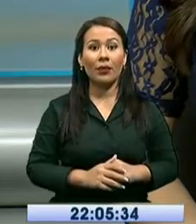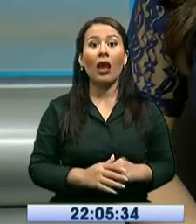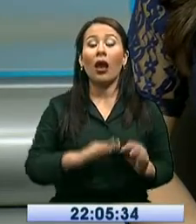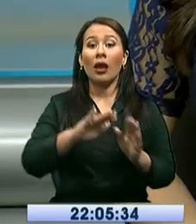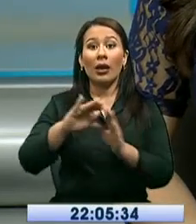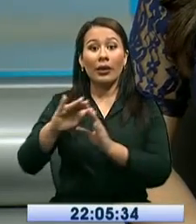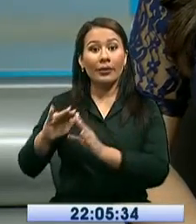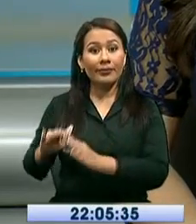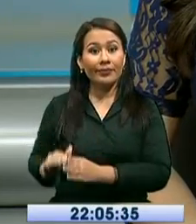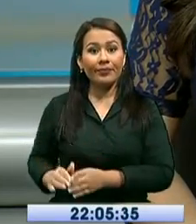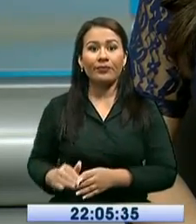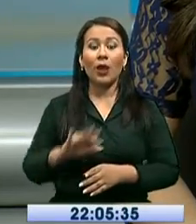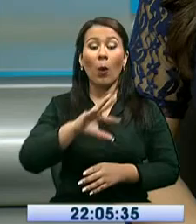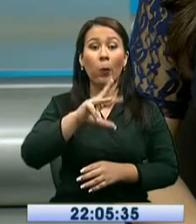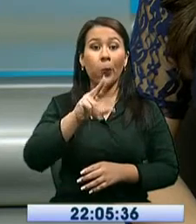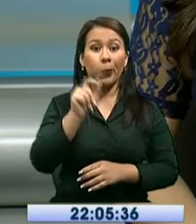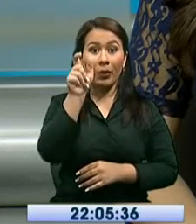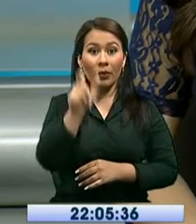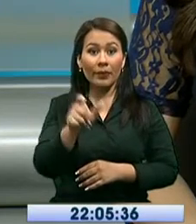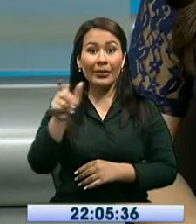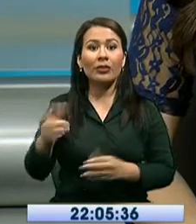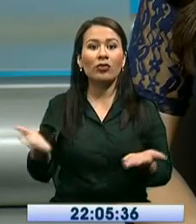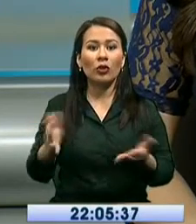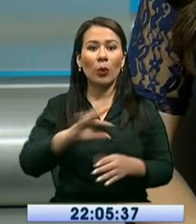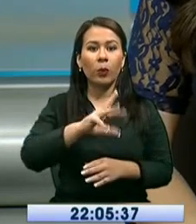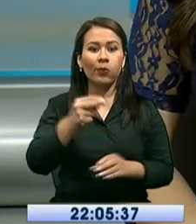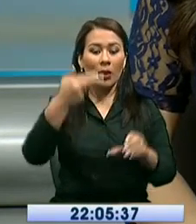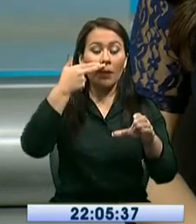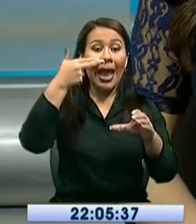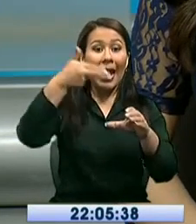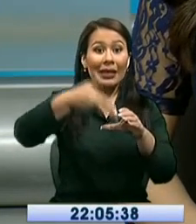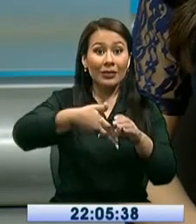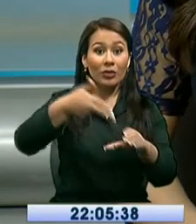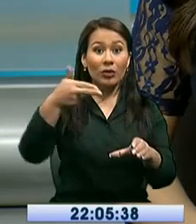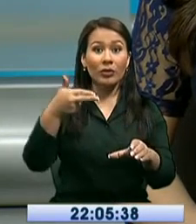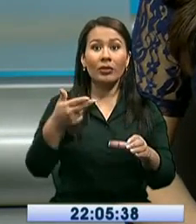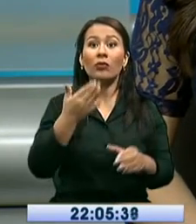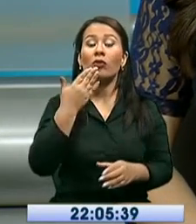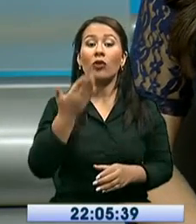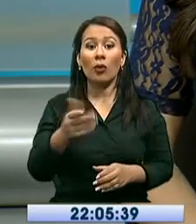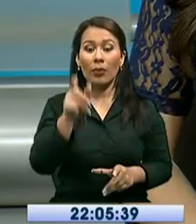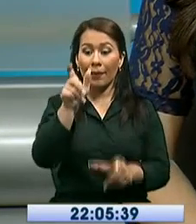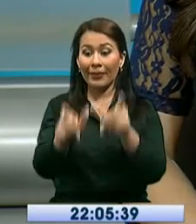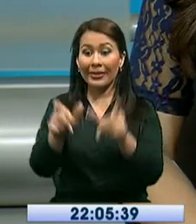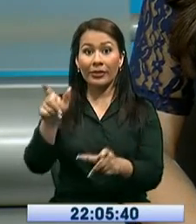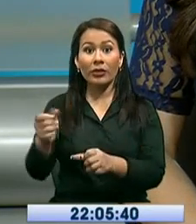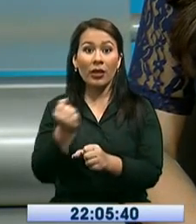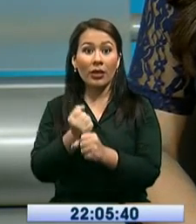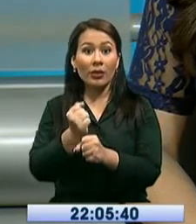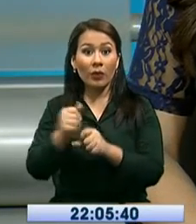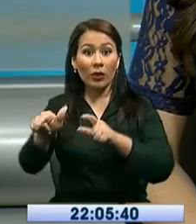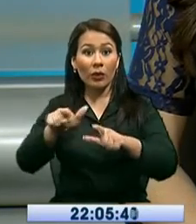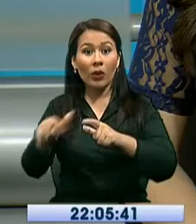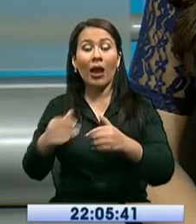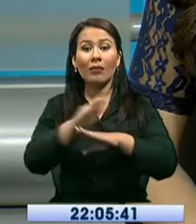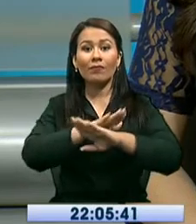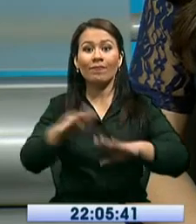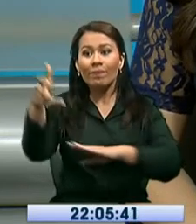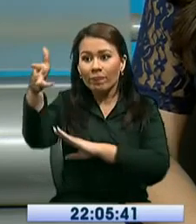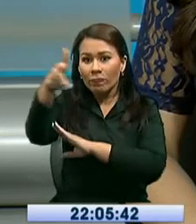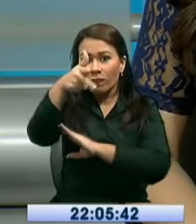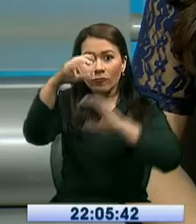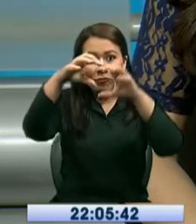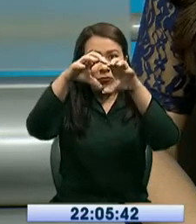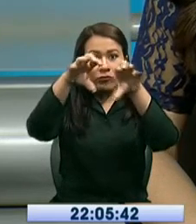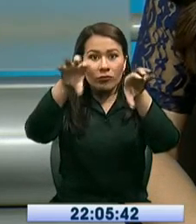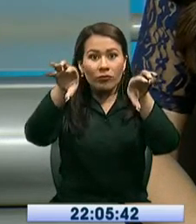Delincuentes robaron en una gasolinera ubicada en el norte de Guayaquil. La acción delictiva fue grabada por cámaras de seguridad del sitio y